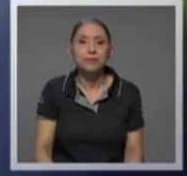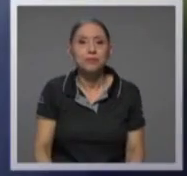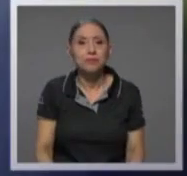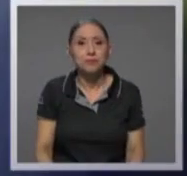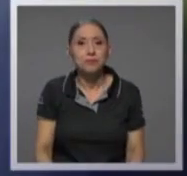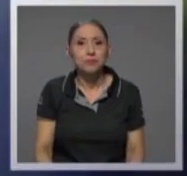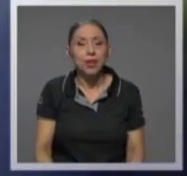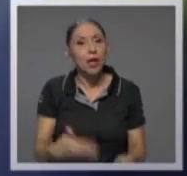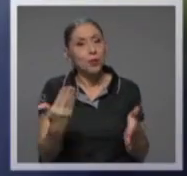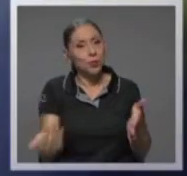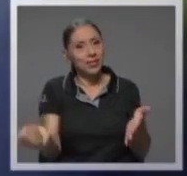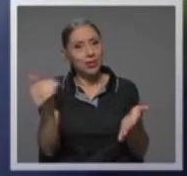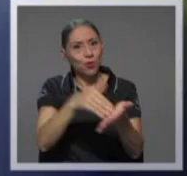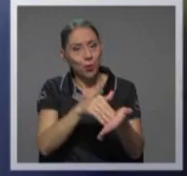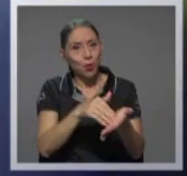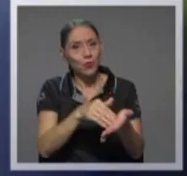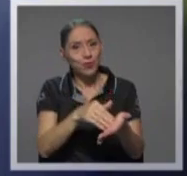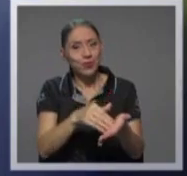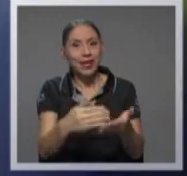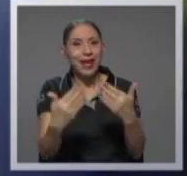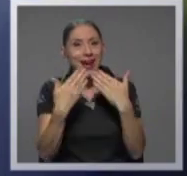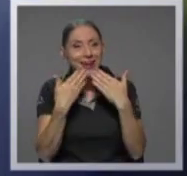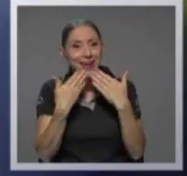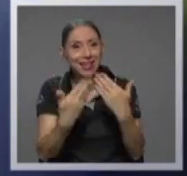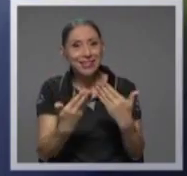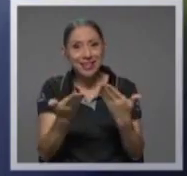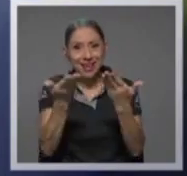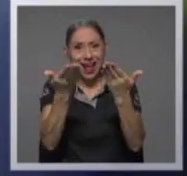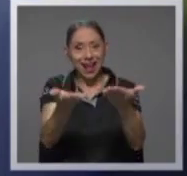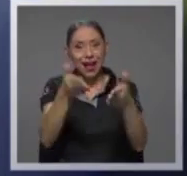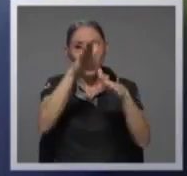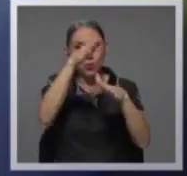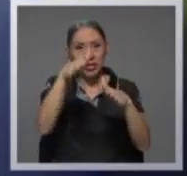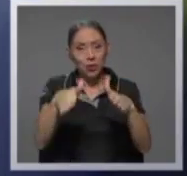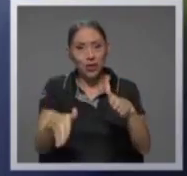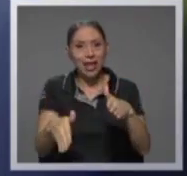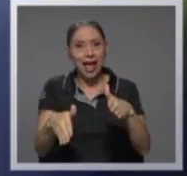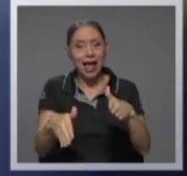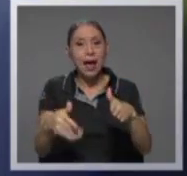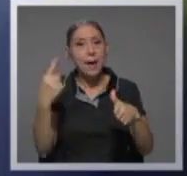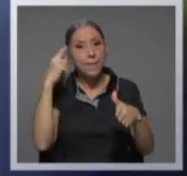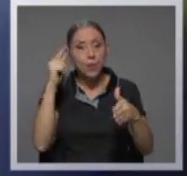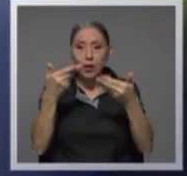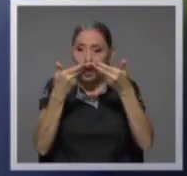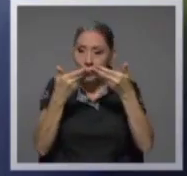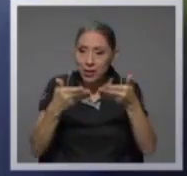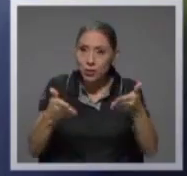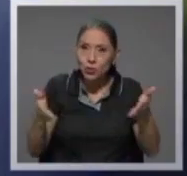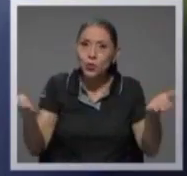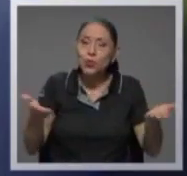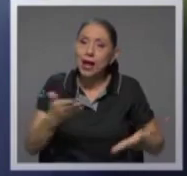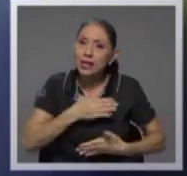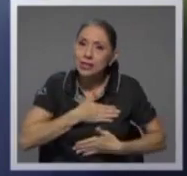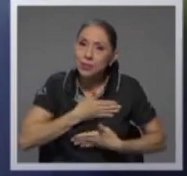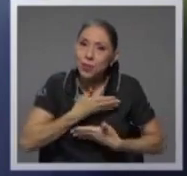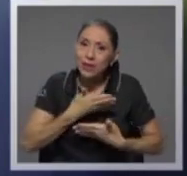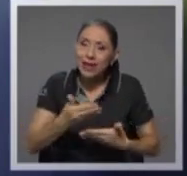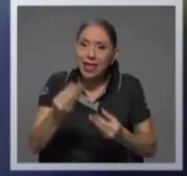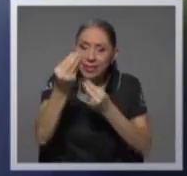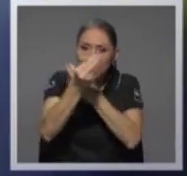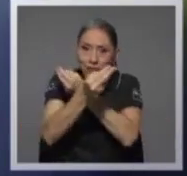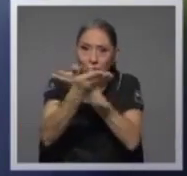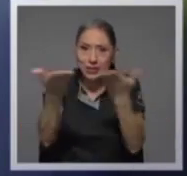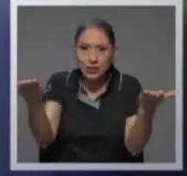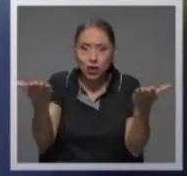de nuevo, agradecer a la Contraloría por la apertura, por la disponibilidad de